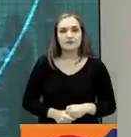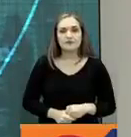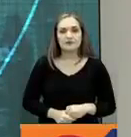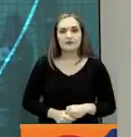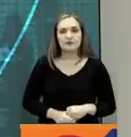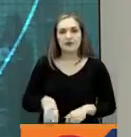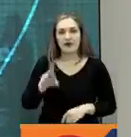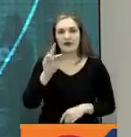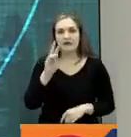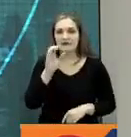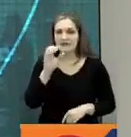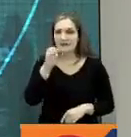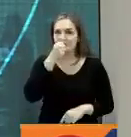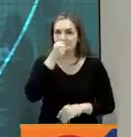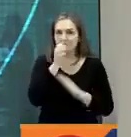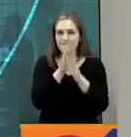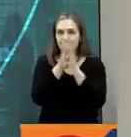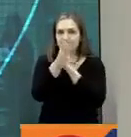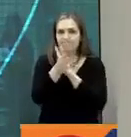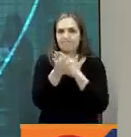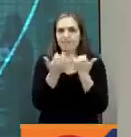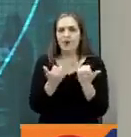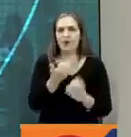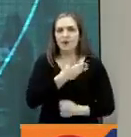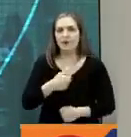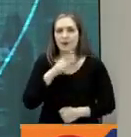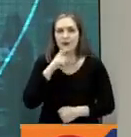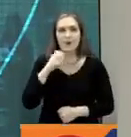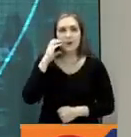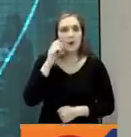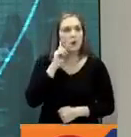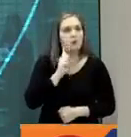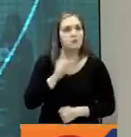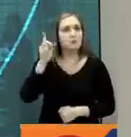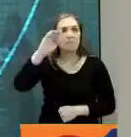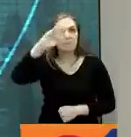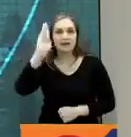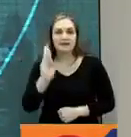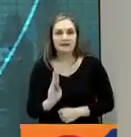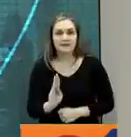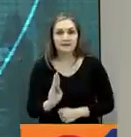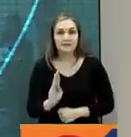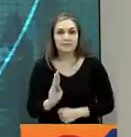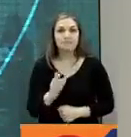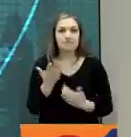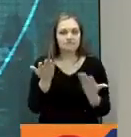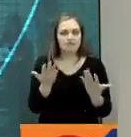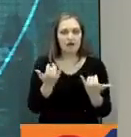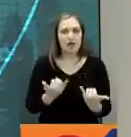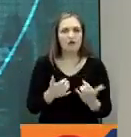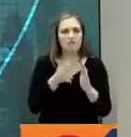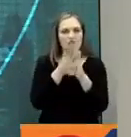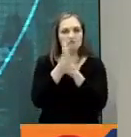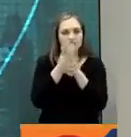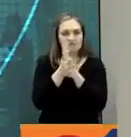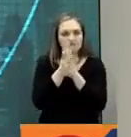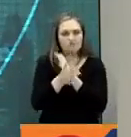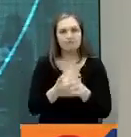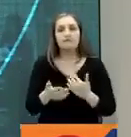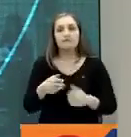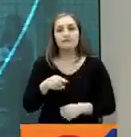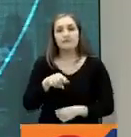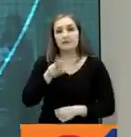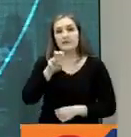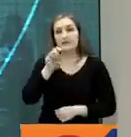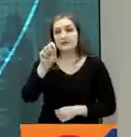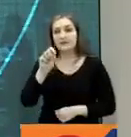Y RTVC Noticias acompaña al presidente de la República, Iván Duque, en su gira por Brasil. Por eso, a esta hora, 7:05, saludamos a nuestro enviado